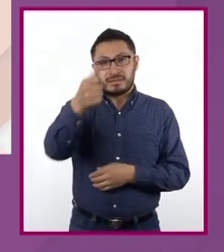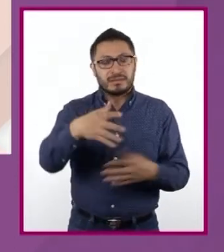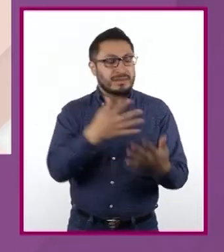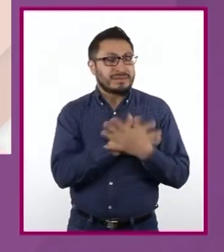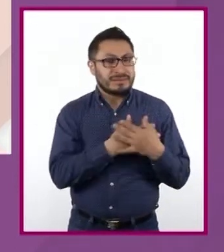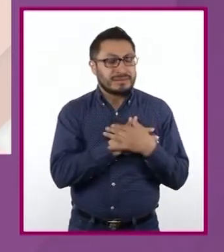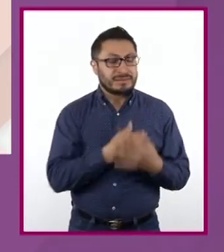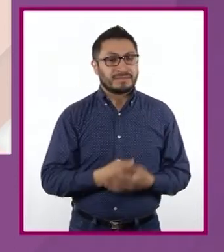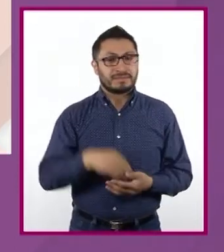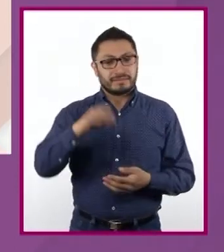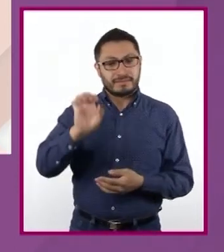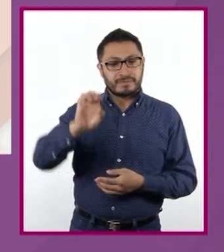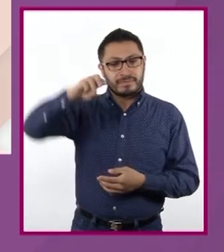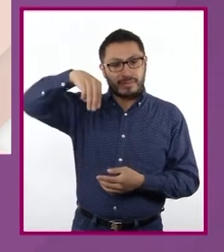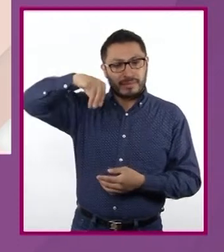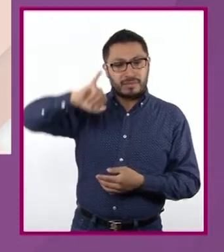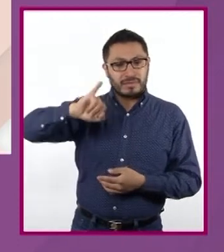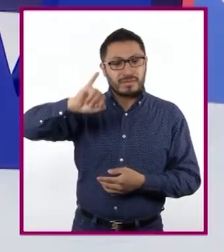amor, Emily.